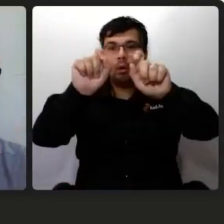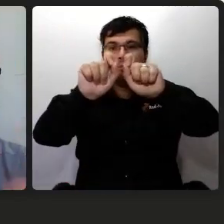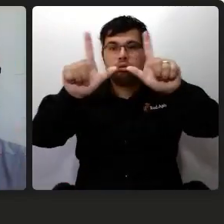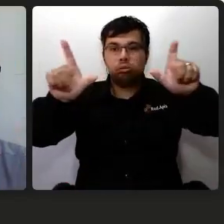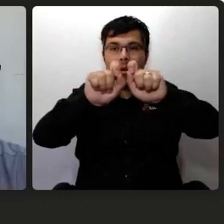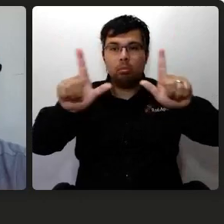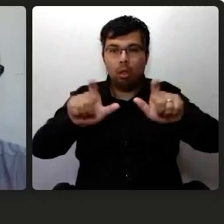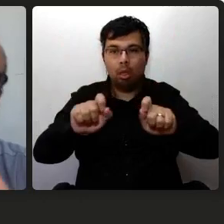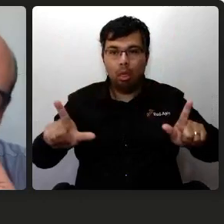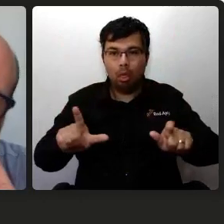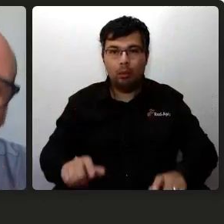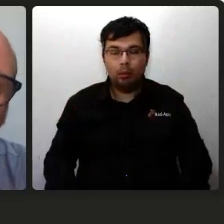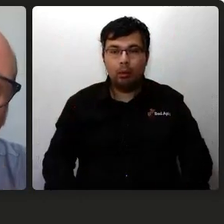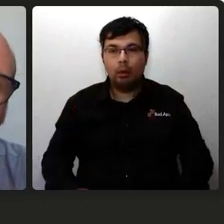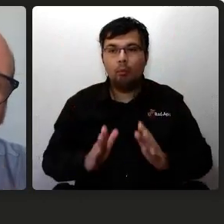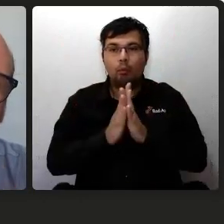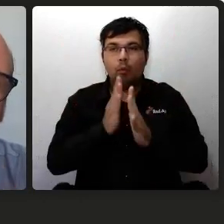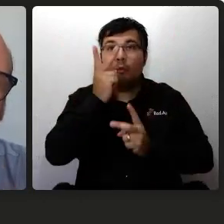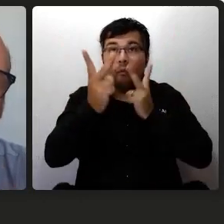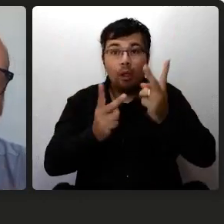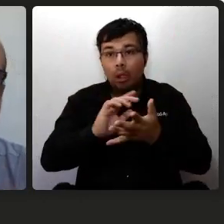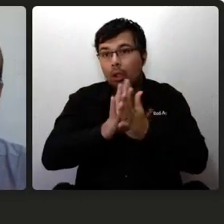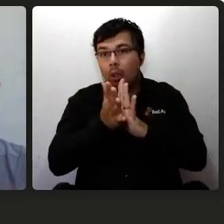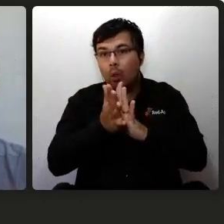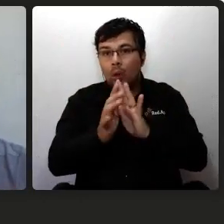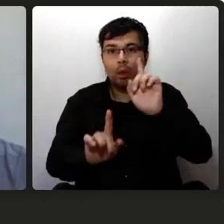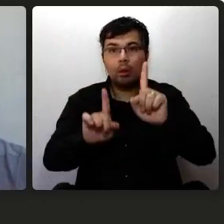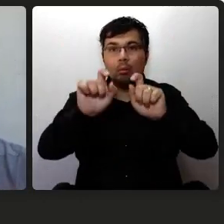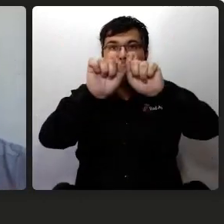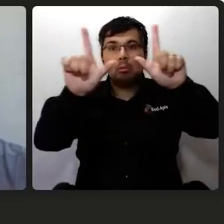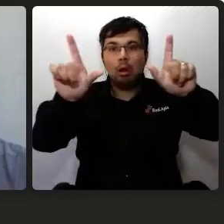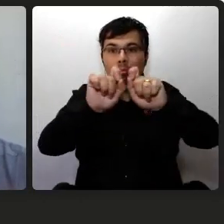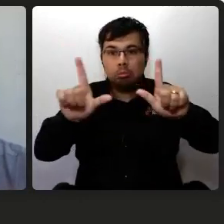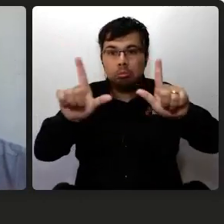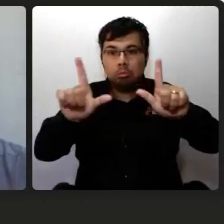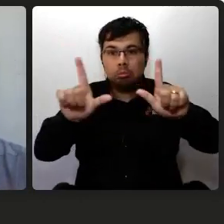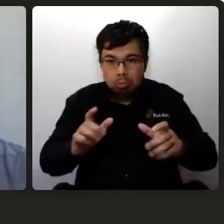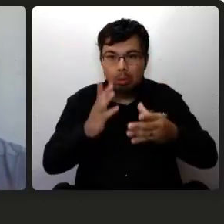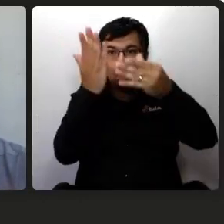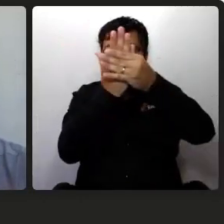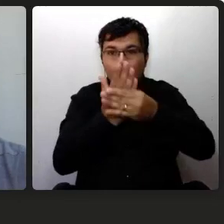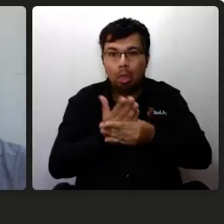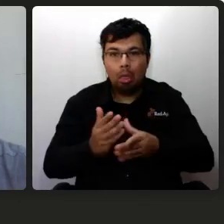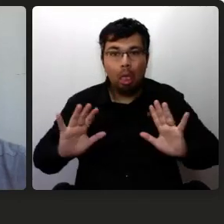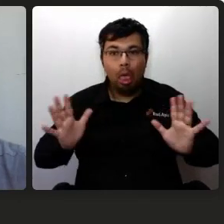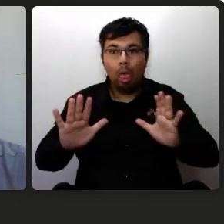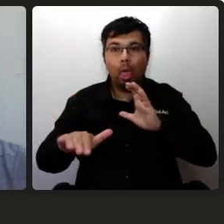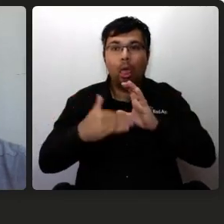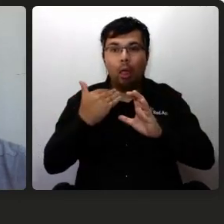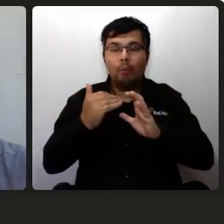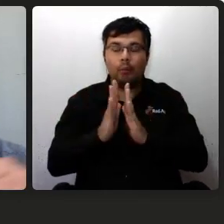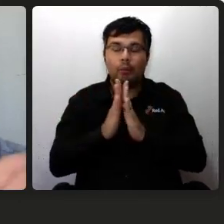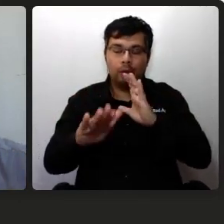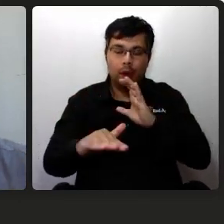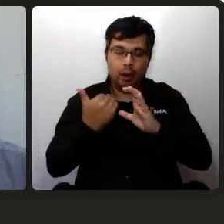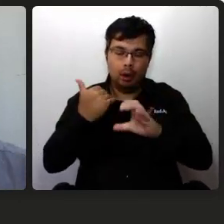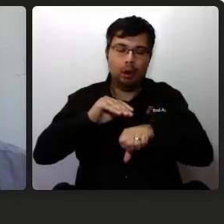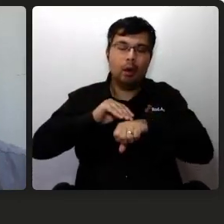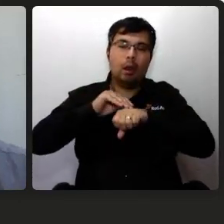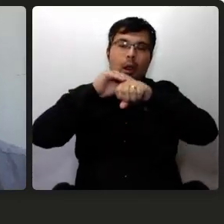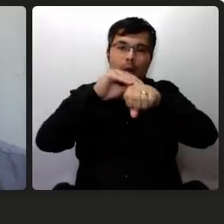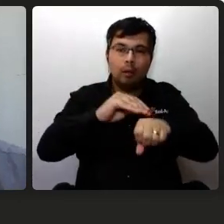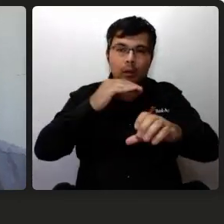y no lo tienen al final del día, mándenos ustedes un correito, porque con el cariño de siempre y con el equipo de ProPyme les vamos a estar haciendo enviar y llegando